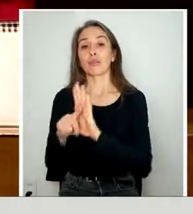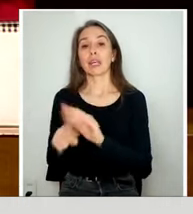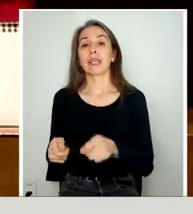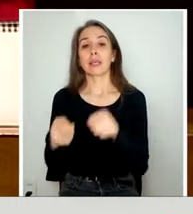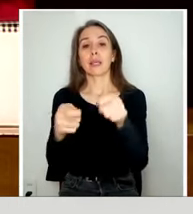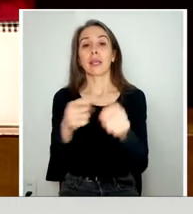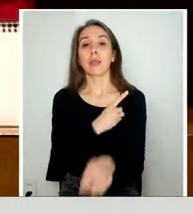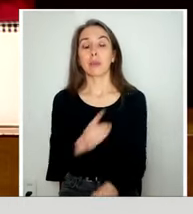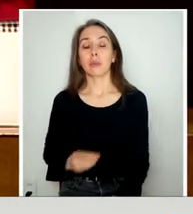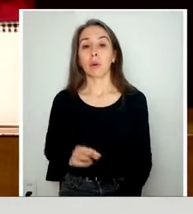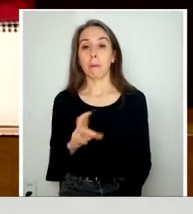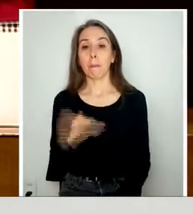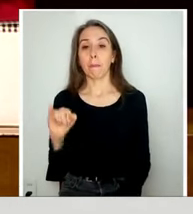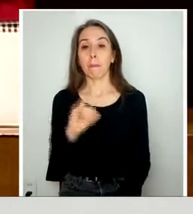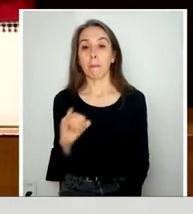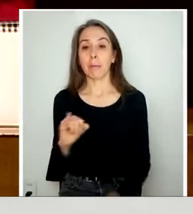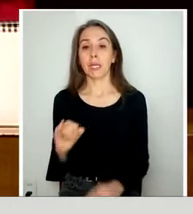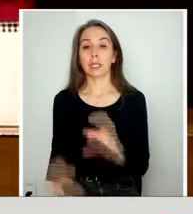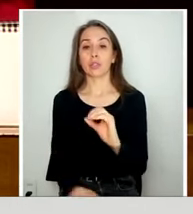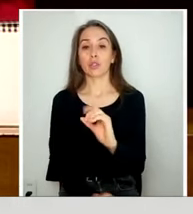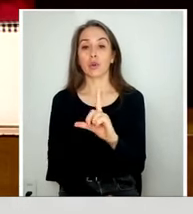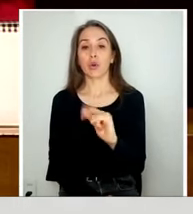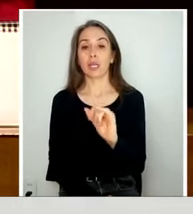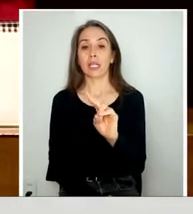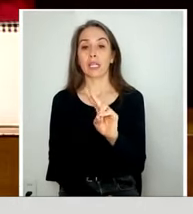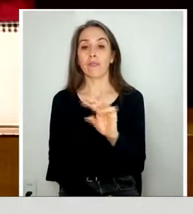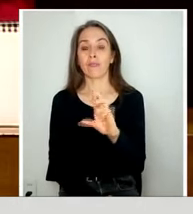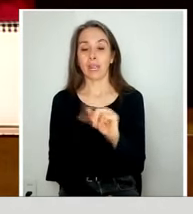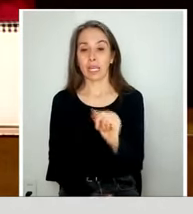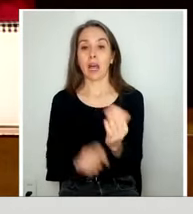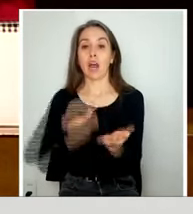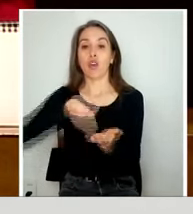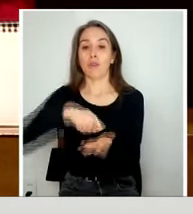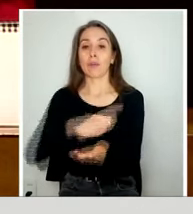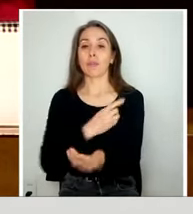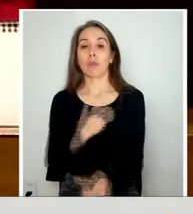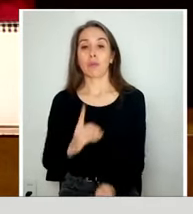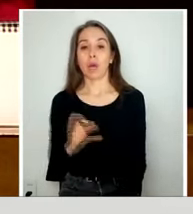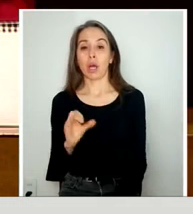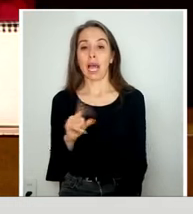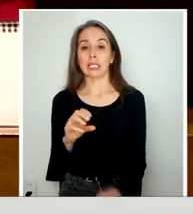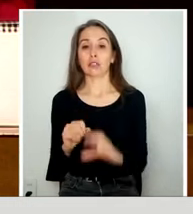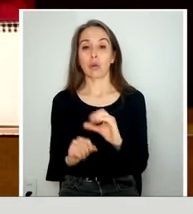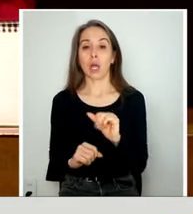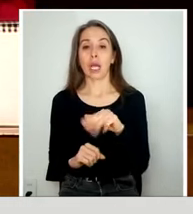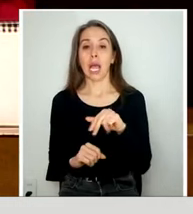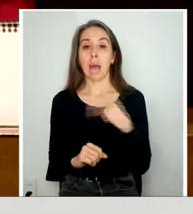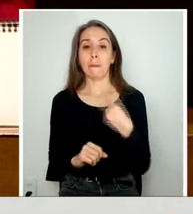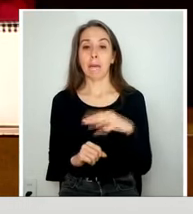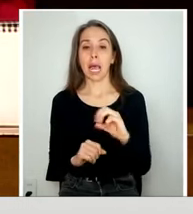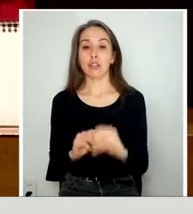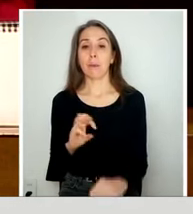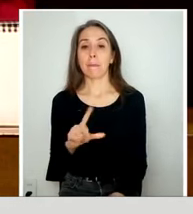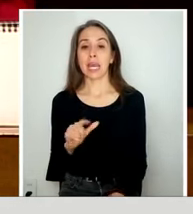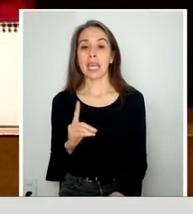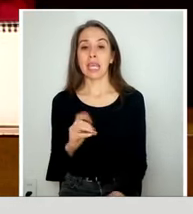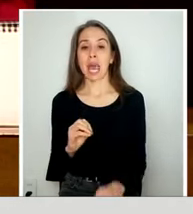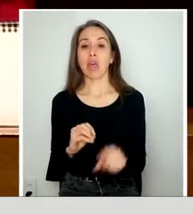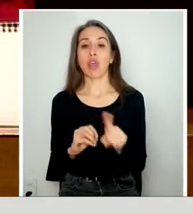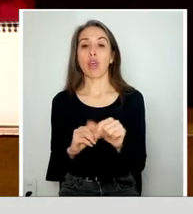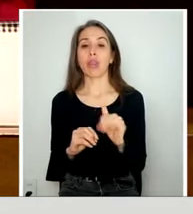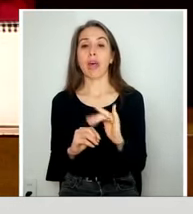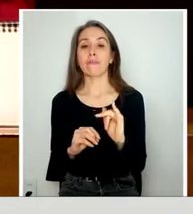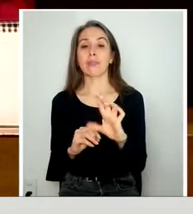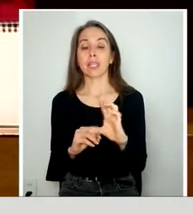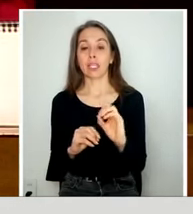Doña Johanna y Olivera y de los diputados señores calisto camaño mellado Cosme y safidio que